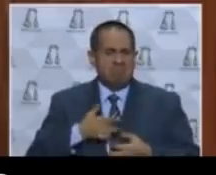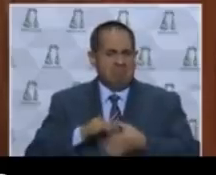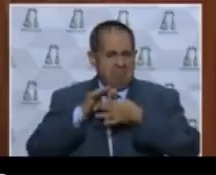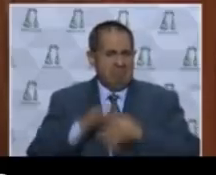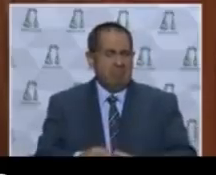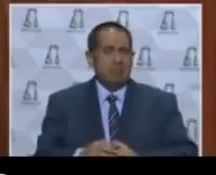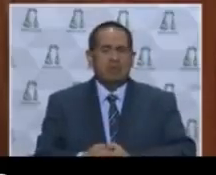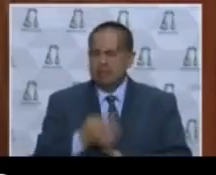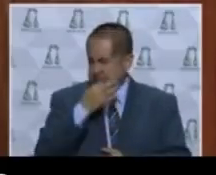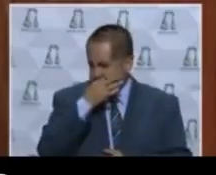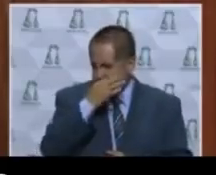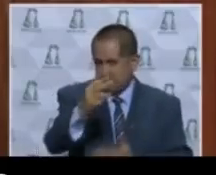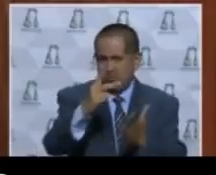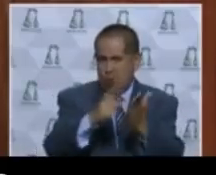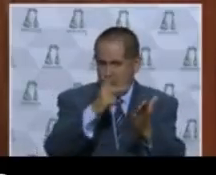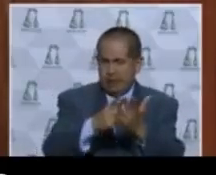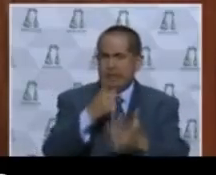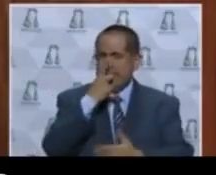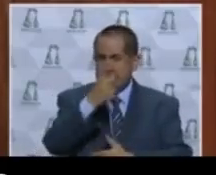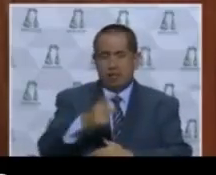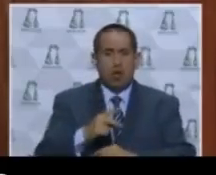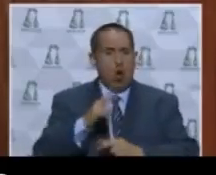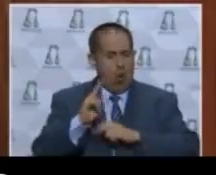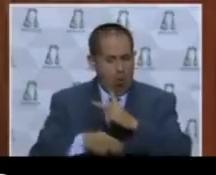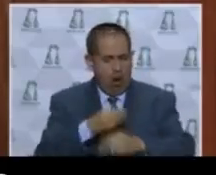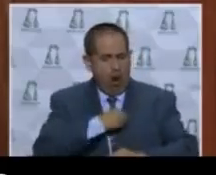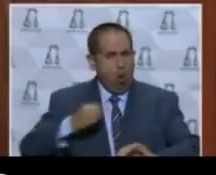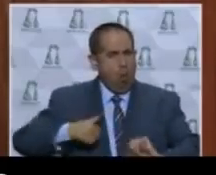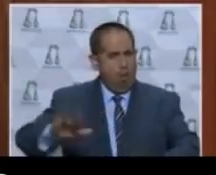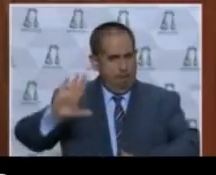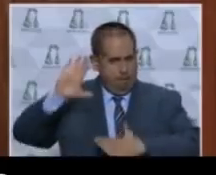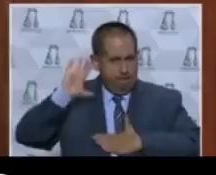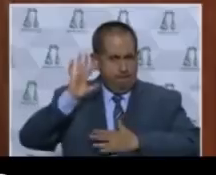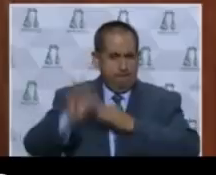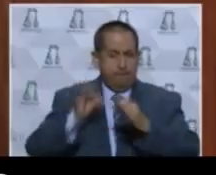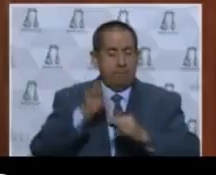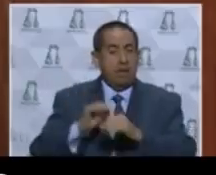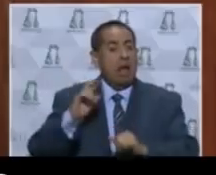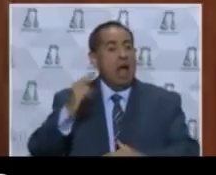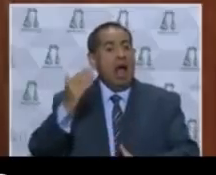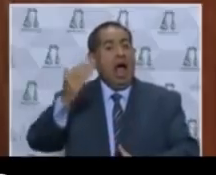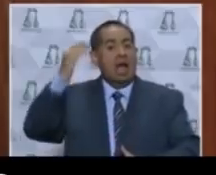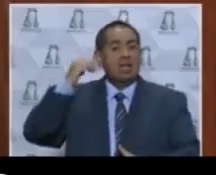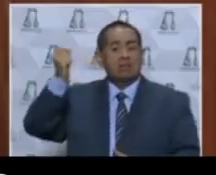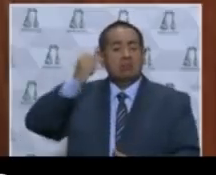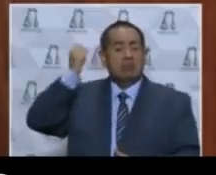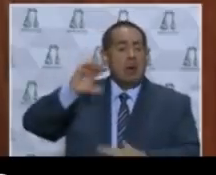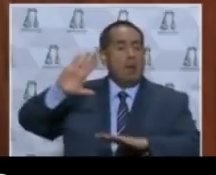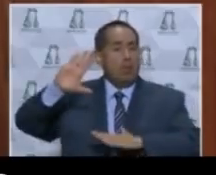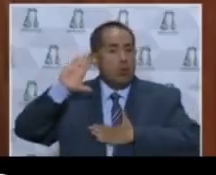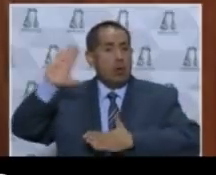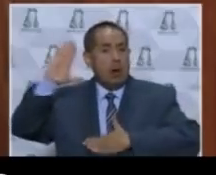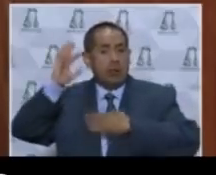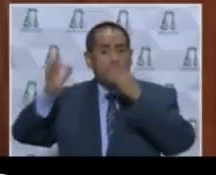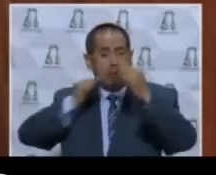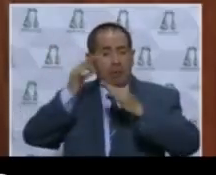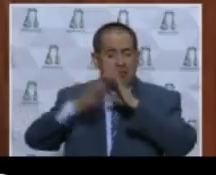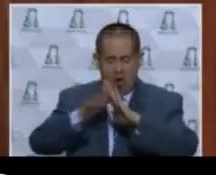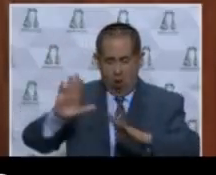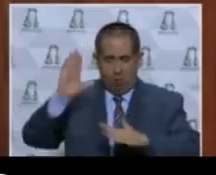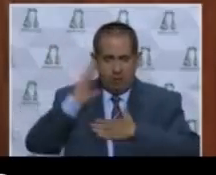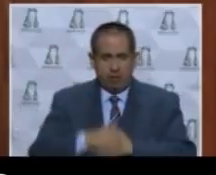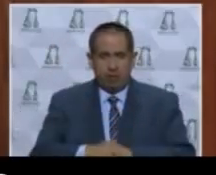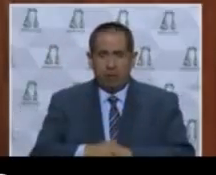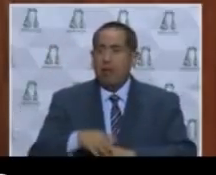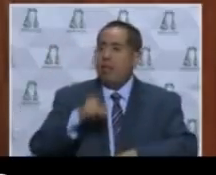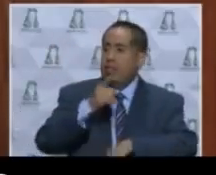reiteró voy a cumplir todos los compromisos de campaña no le voy